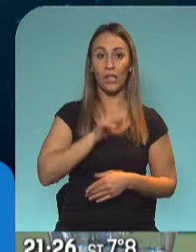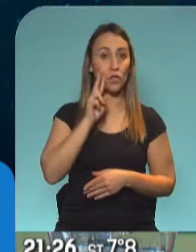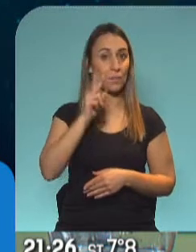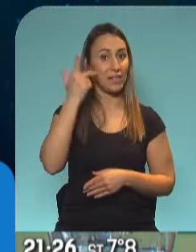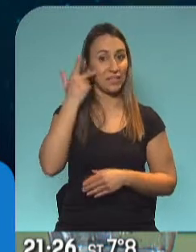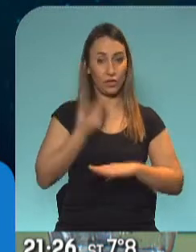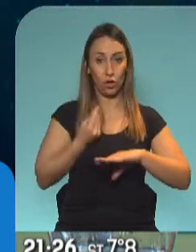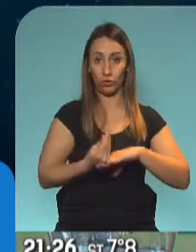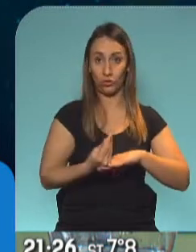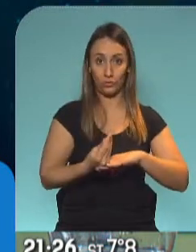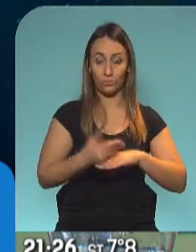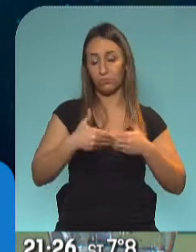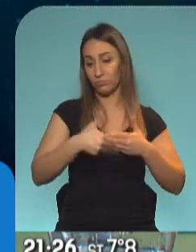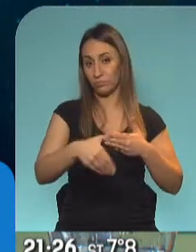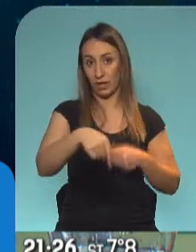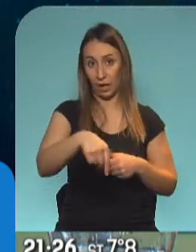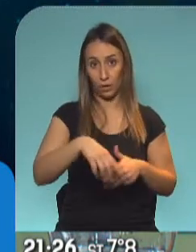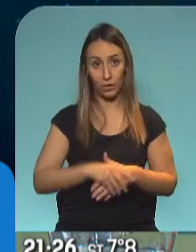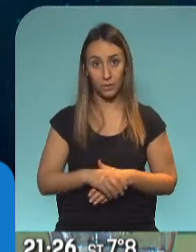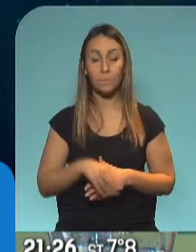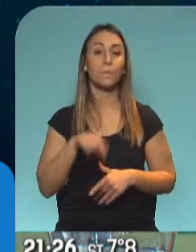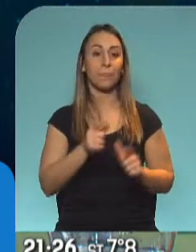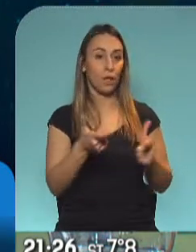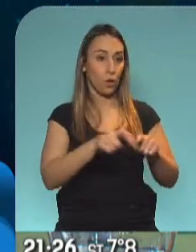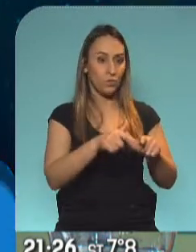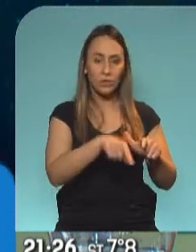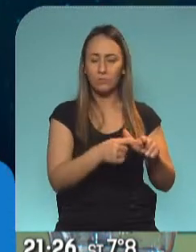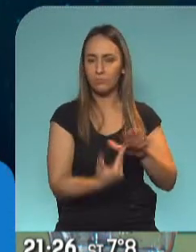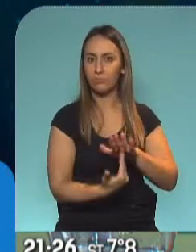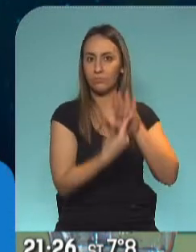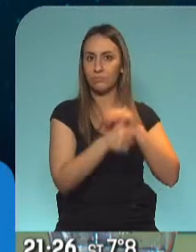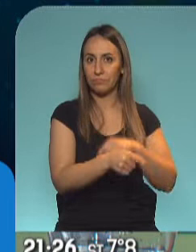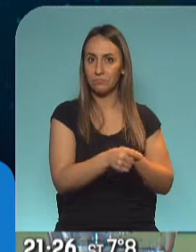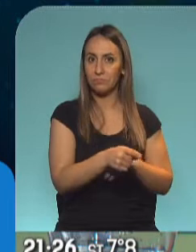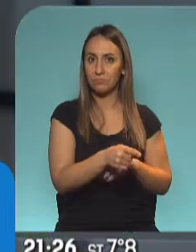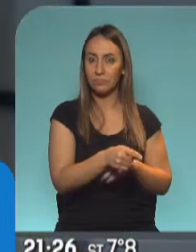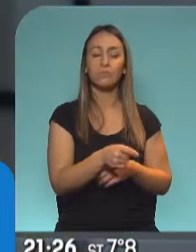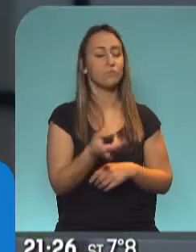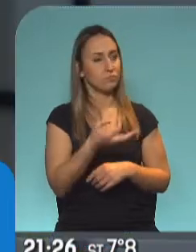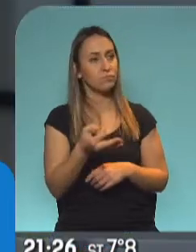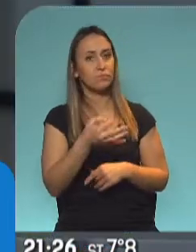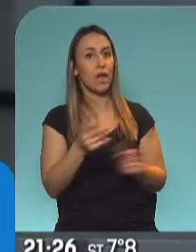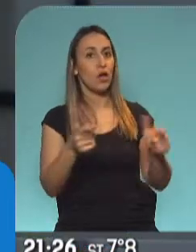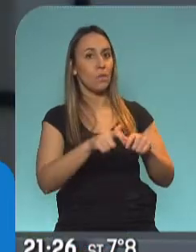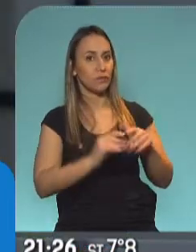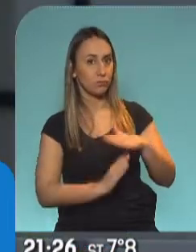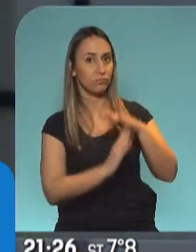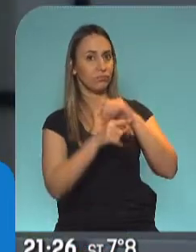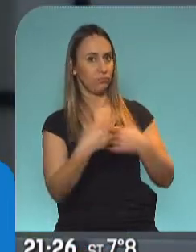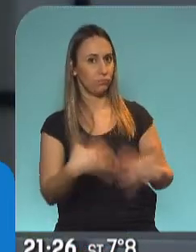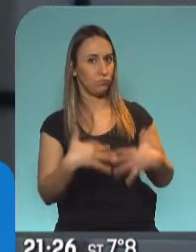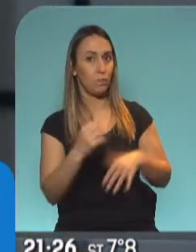Sí. Esa comisión terminó siendo clave, resultó clave. Sí, resultó clave, y esto de hecho